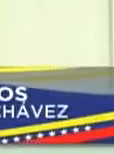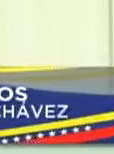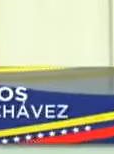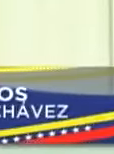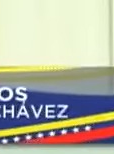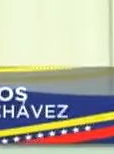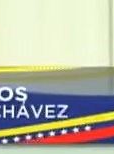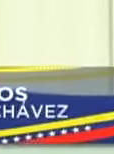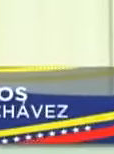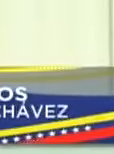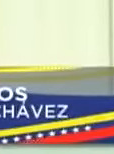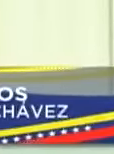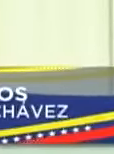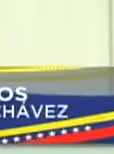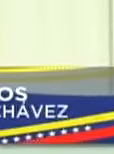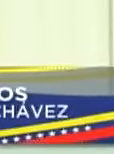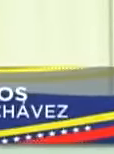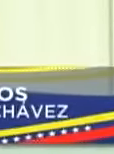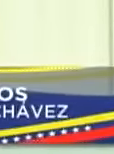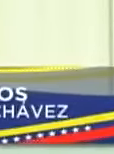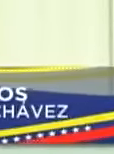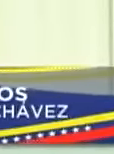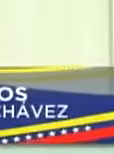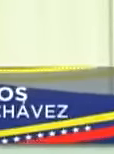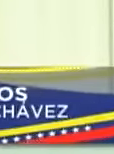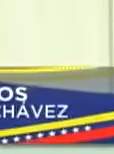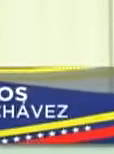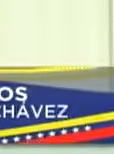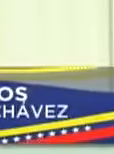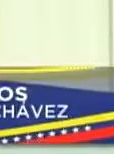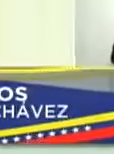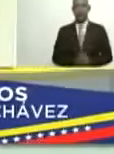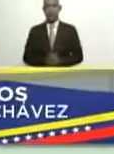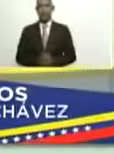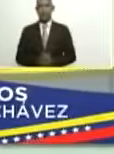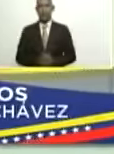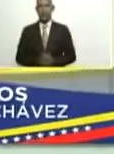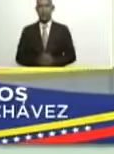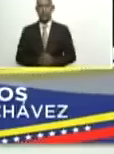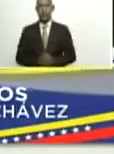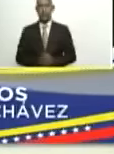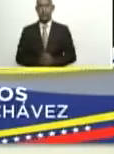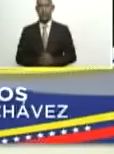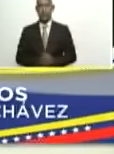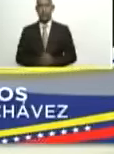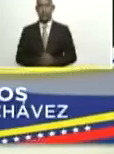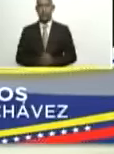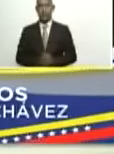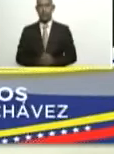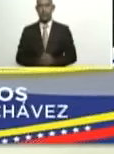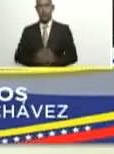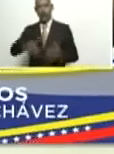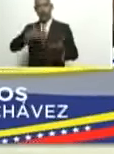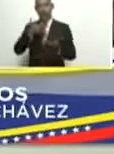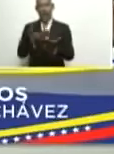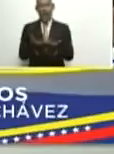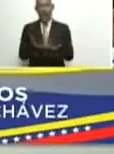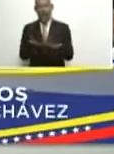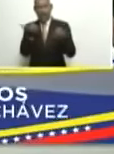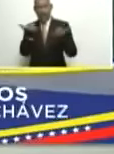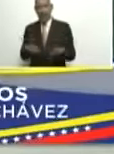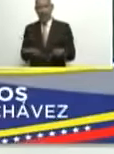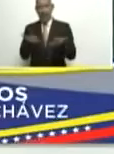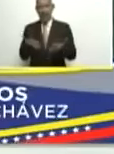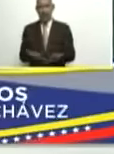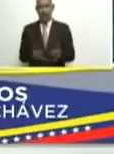desde los tiempos fundacionales de nuestro amado comandante Hugo Chávez hasta estos tiempos